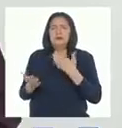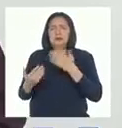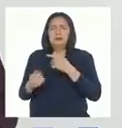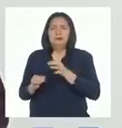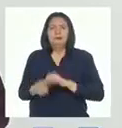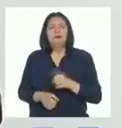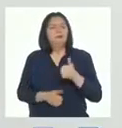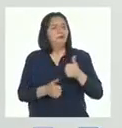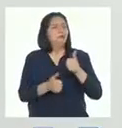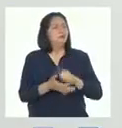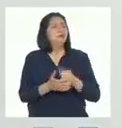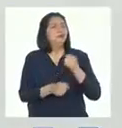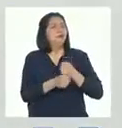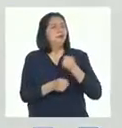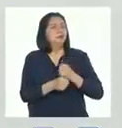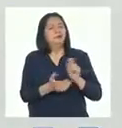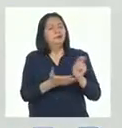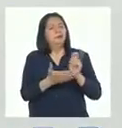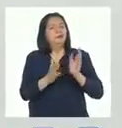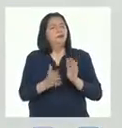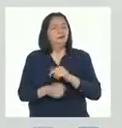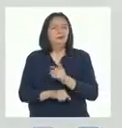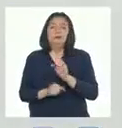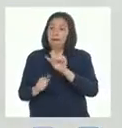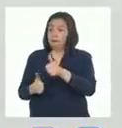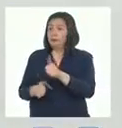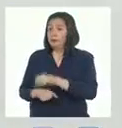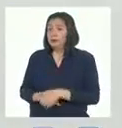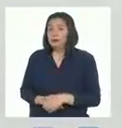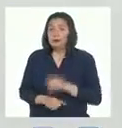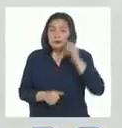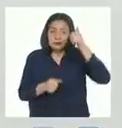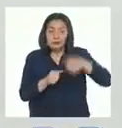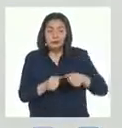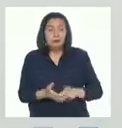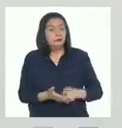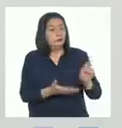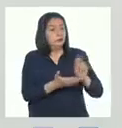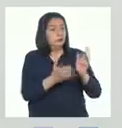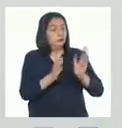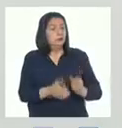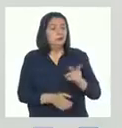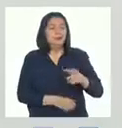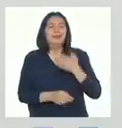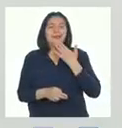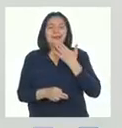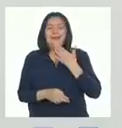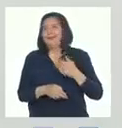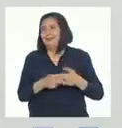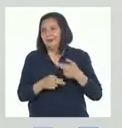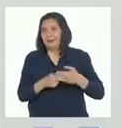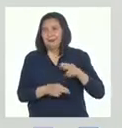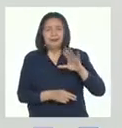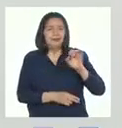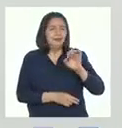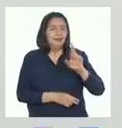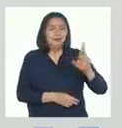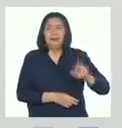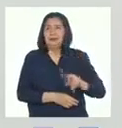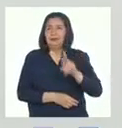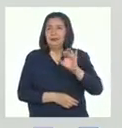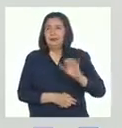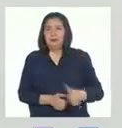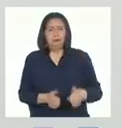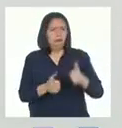labor tienen las y los escritores. Sí, Patricia, recordemos que el autor de este cuento es César Vallejo. Es un gran